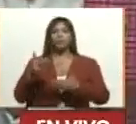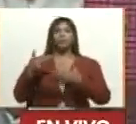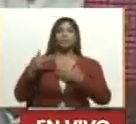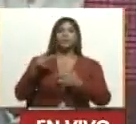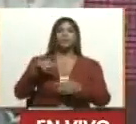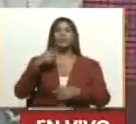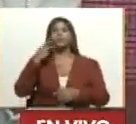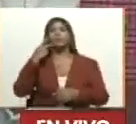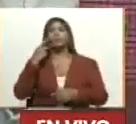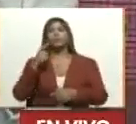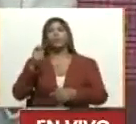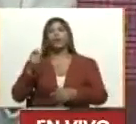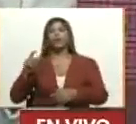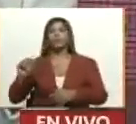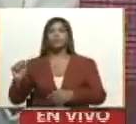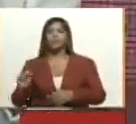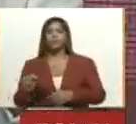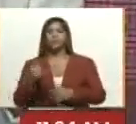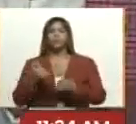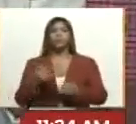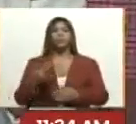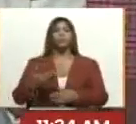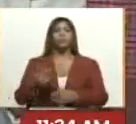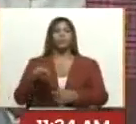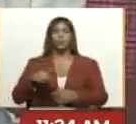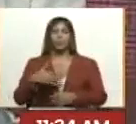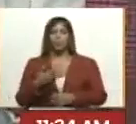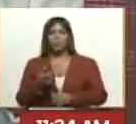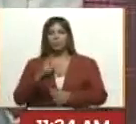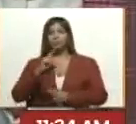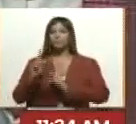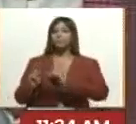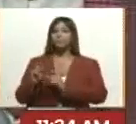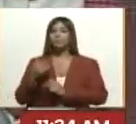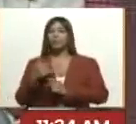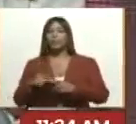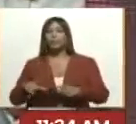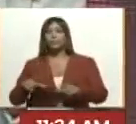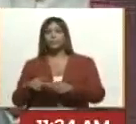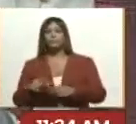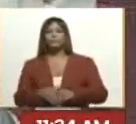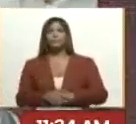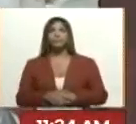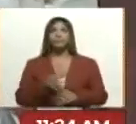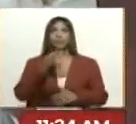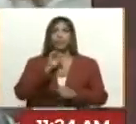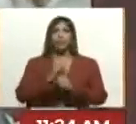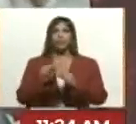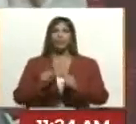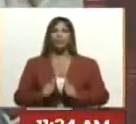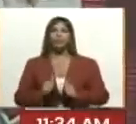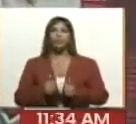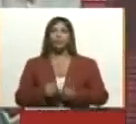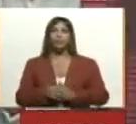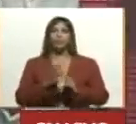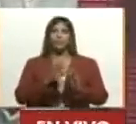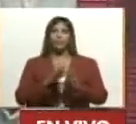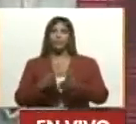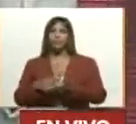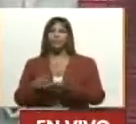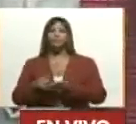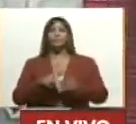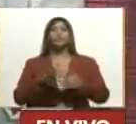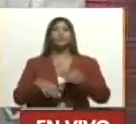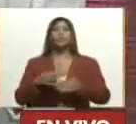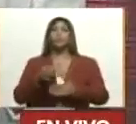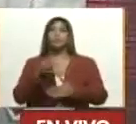del diplomático Alex Saab. Por eso es tan importante que hoy nosotros podamos, desde este espacio, de esta ventana, Café en la Mañana, comenzando así la programación, pero luego